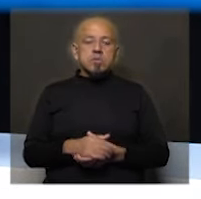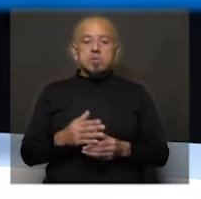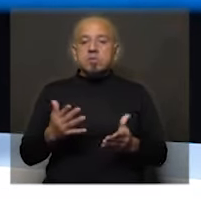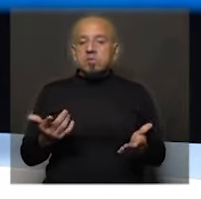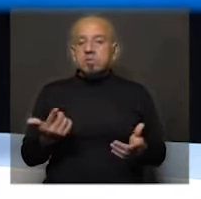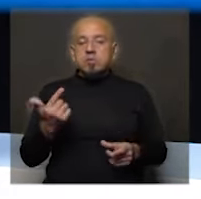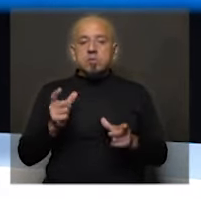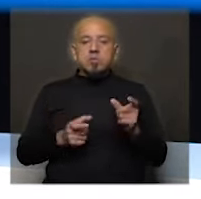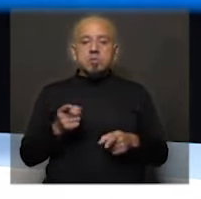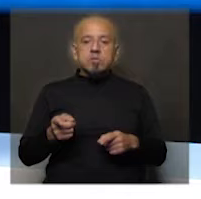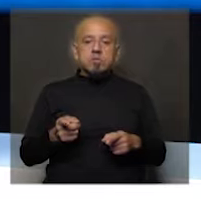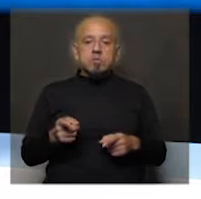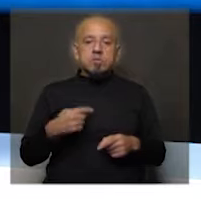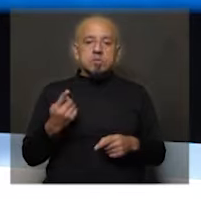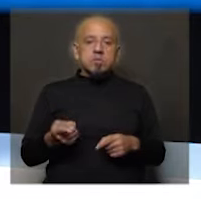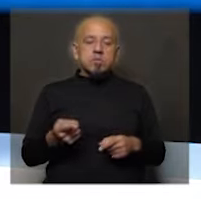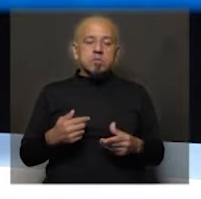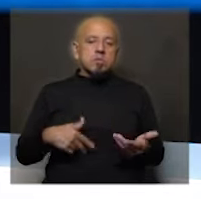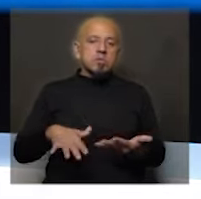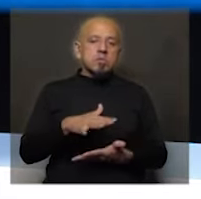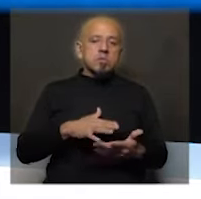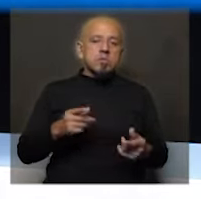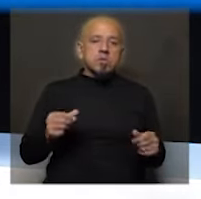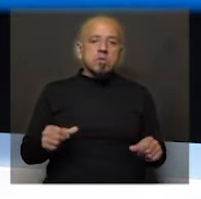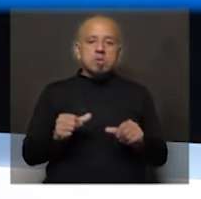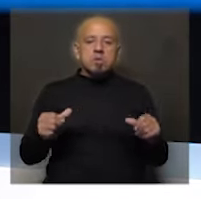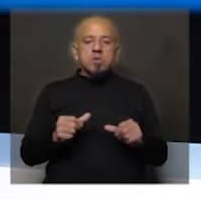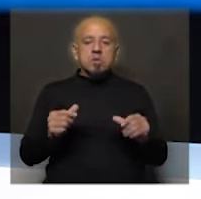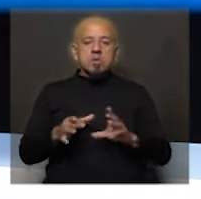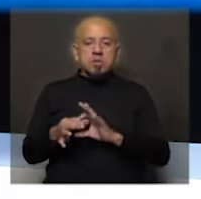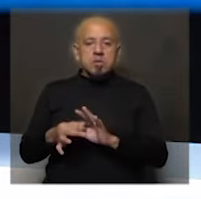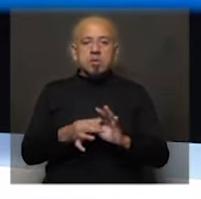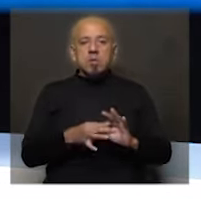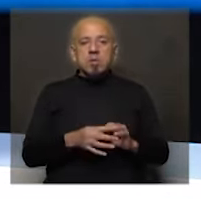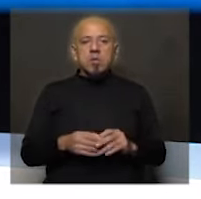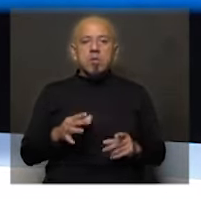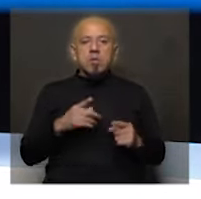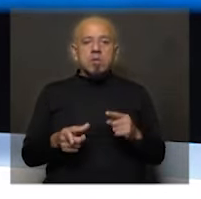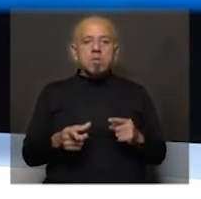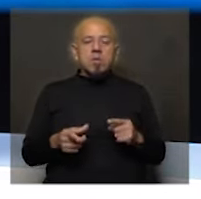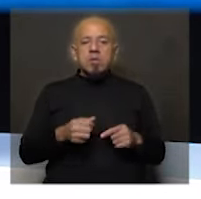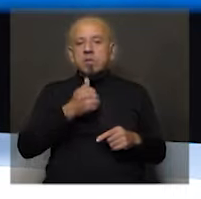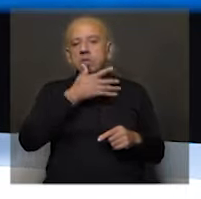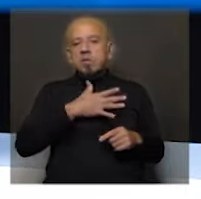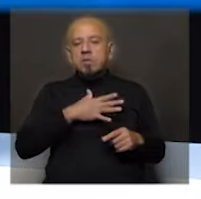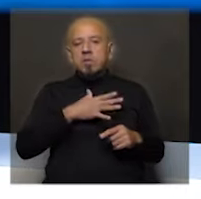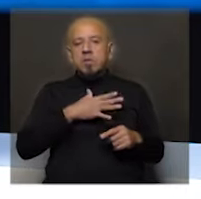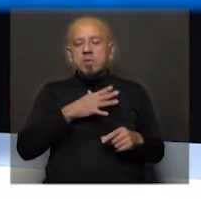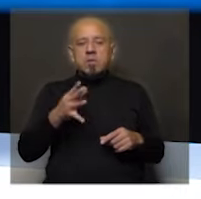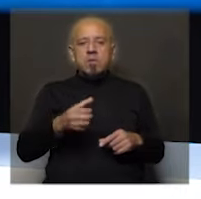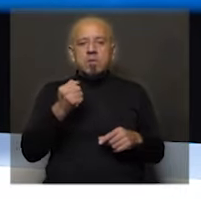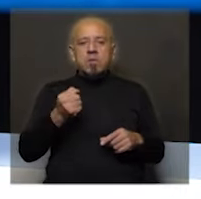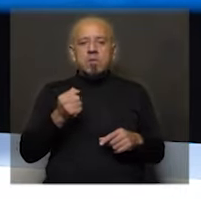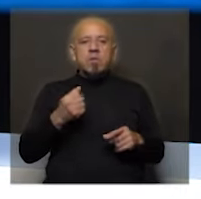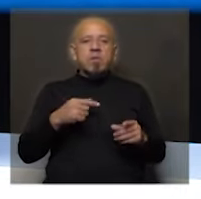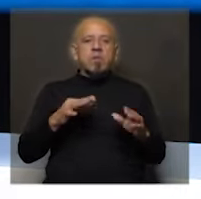que que agreden a otras que están en un lugar de generar vínculos abusivos han tenido historias abusivas abusivas